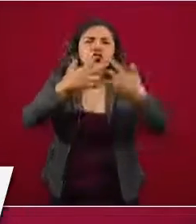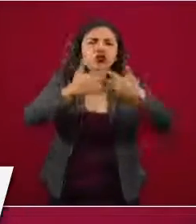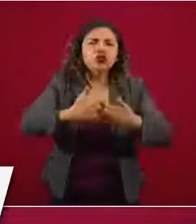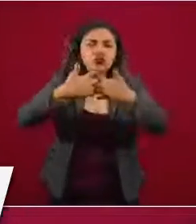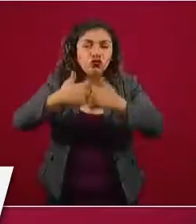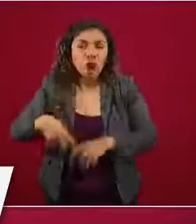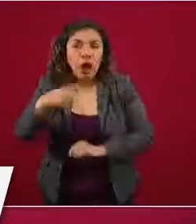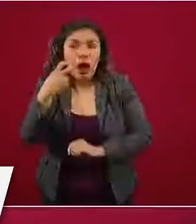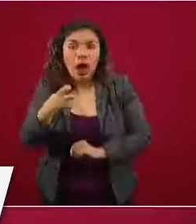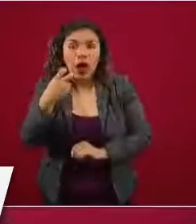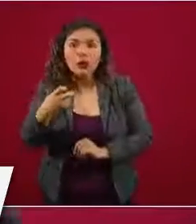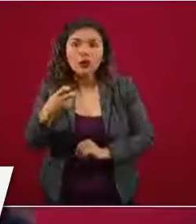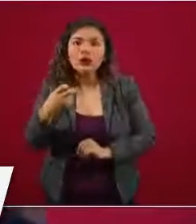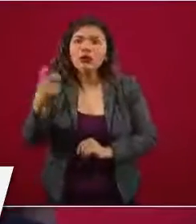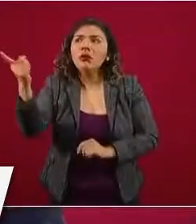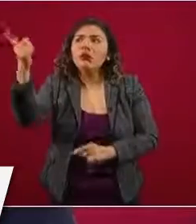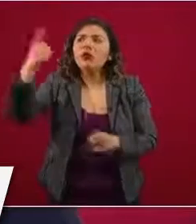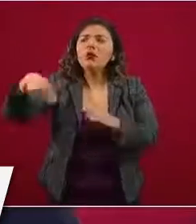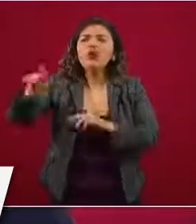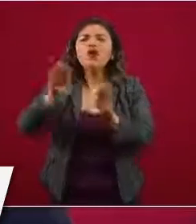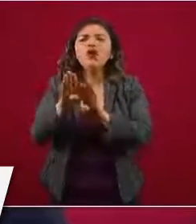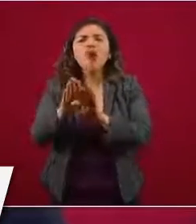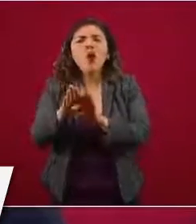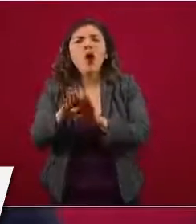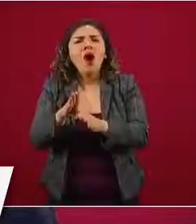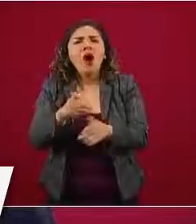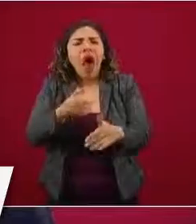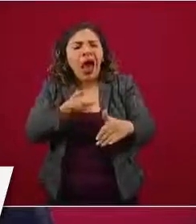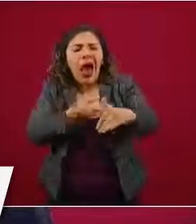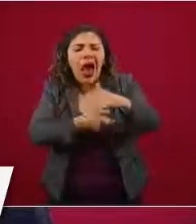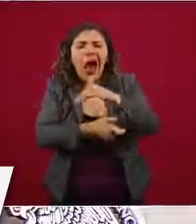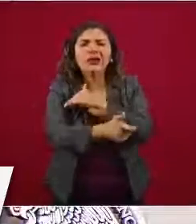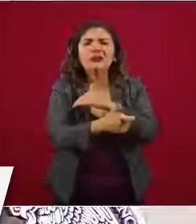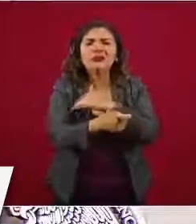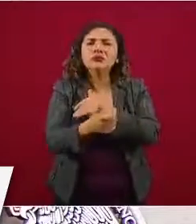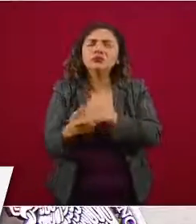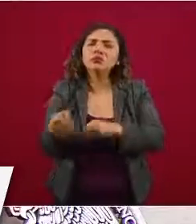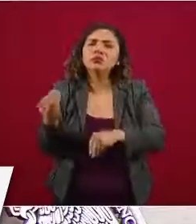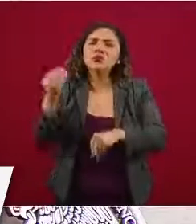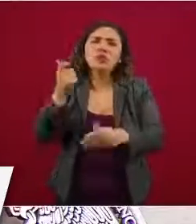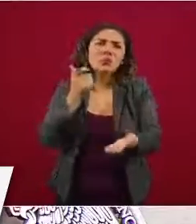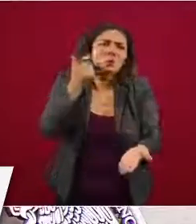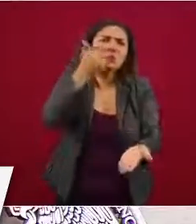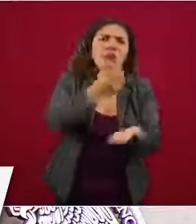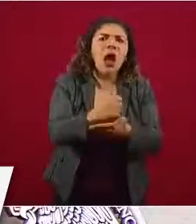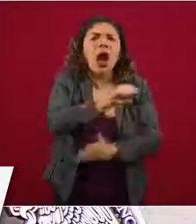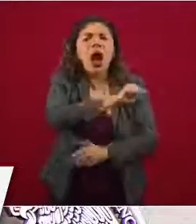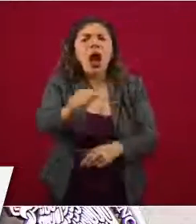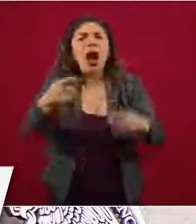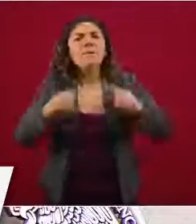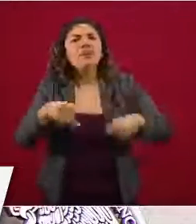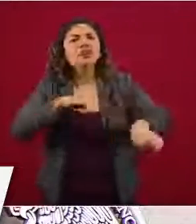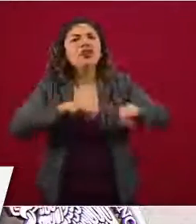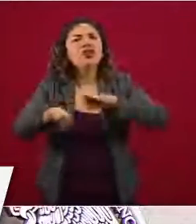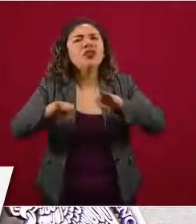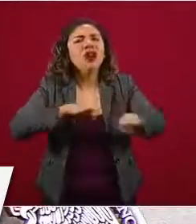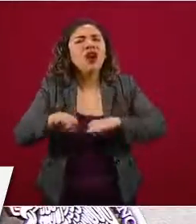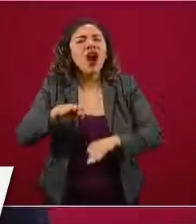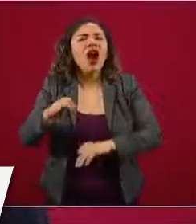es decir, se sobornó, se le dio mordida a los legisladores